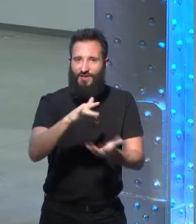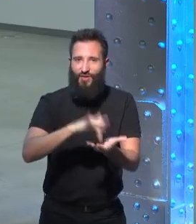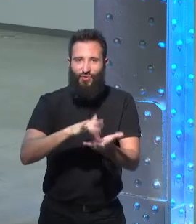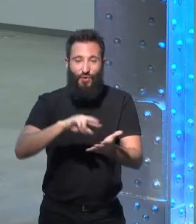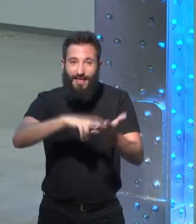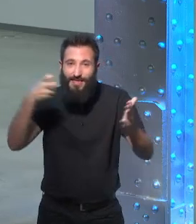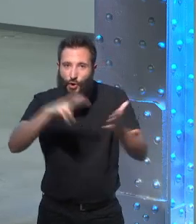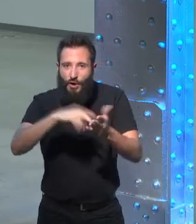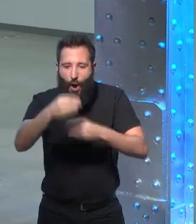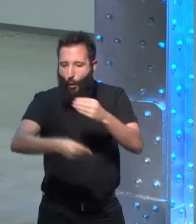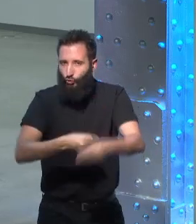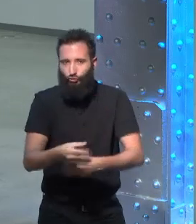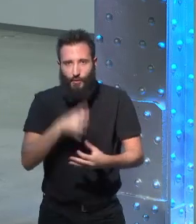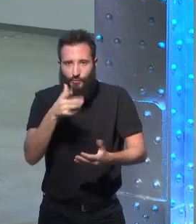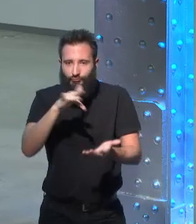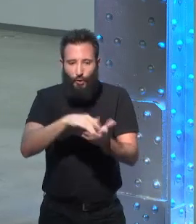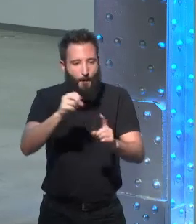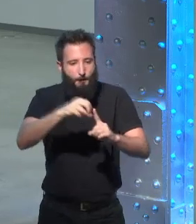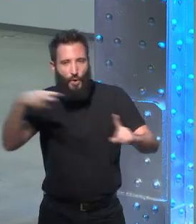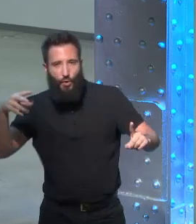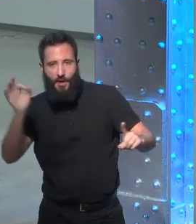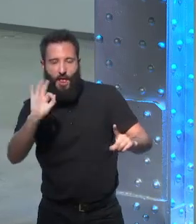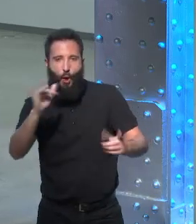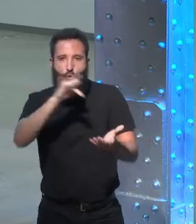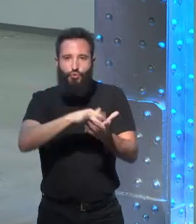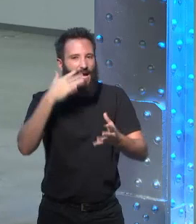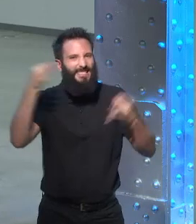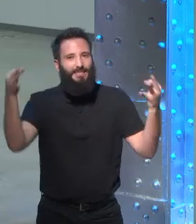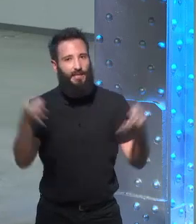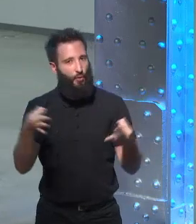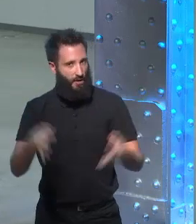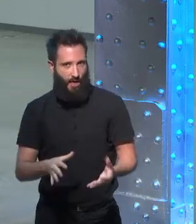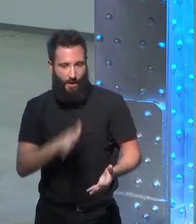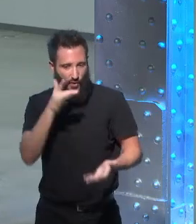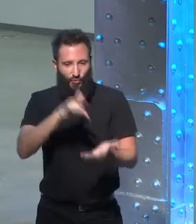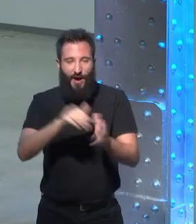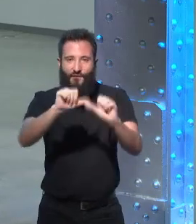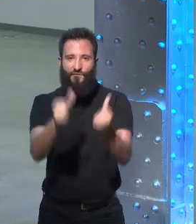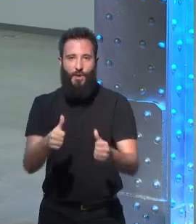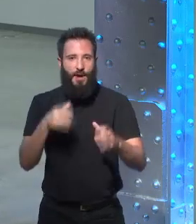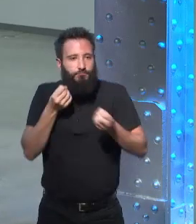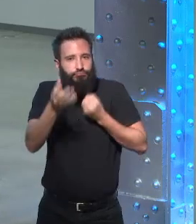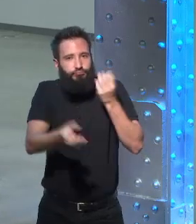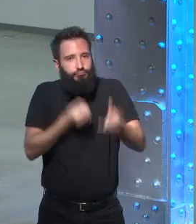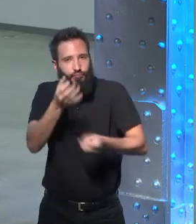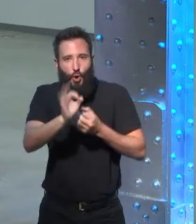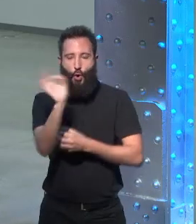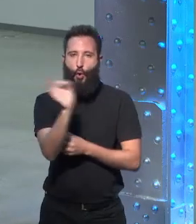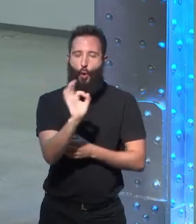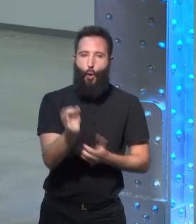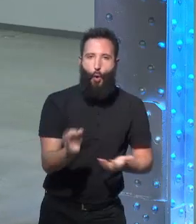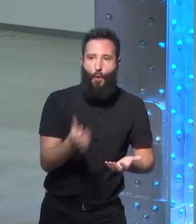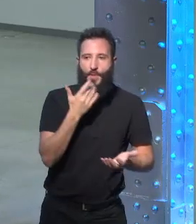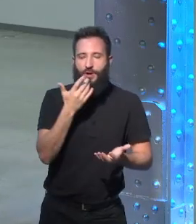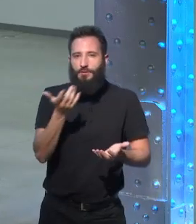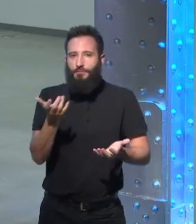uso de las tecnologías desde el punto de vista o desde el prisma de la seguridad, hasta en la forma de expresarse o en la forma